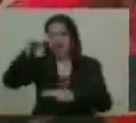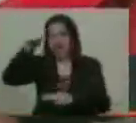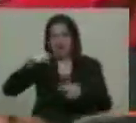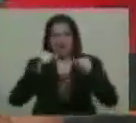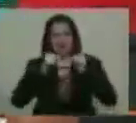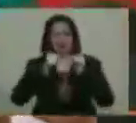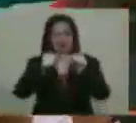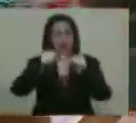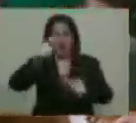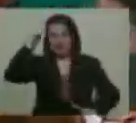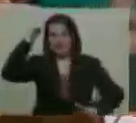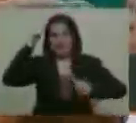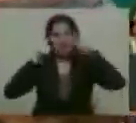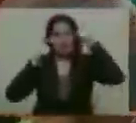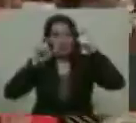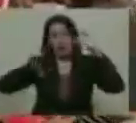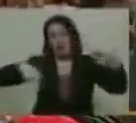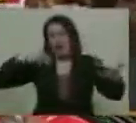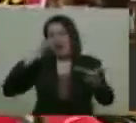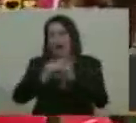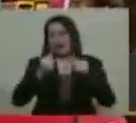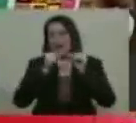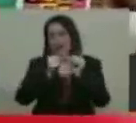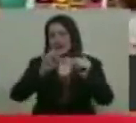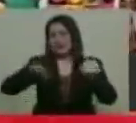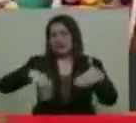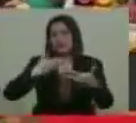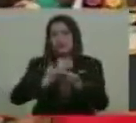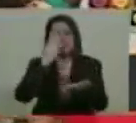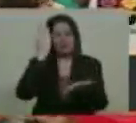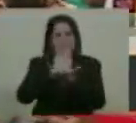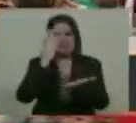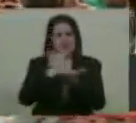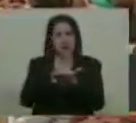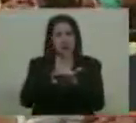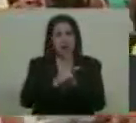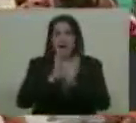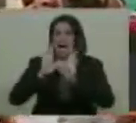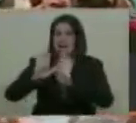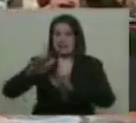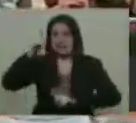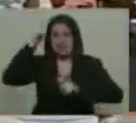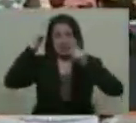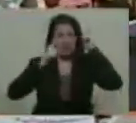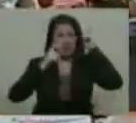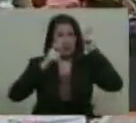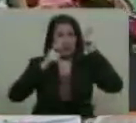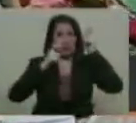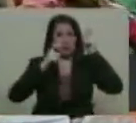chavismo llegó para quedarse. Así es. Y habrá chavismo por